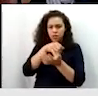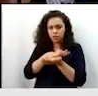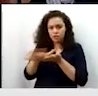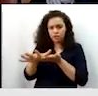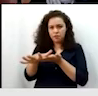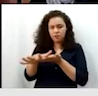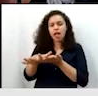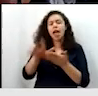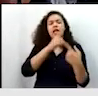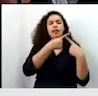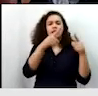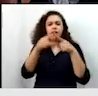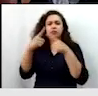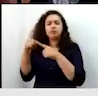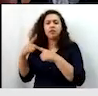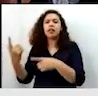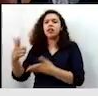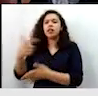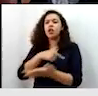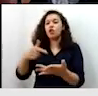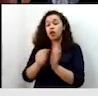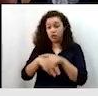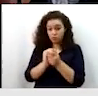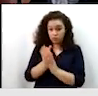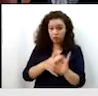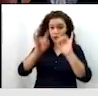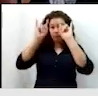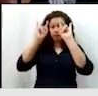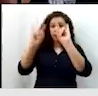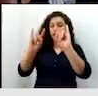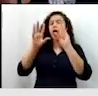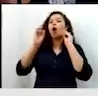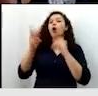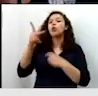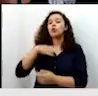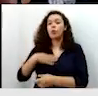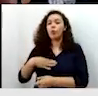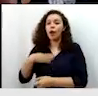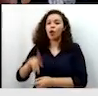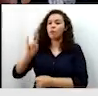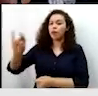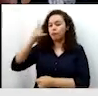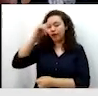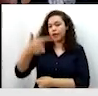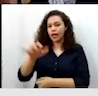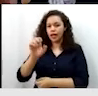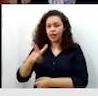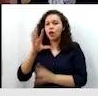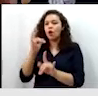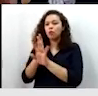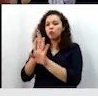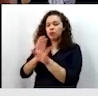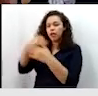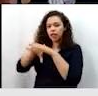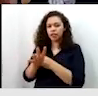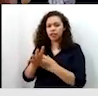los diversos estaciones de lavado de manos o de sus filtros sanitarios, sobre todo para el uso de gel. Vamos a hacer una